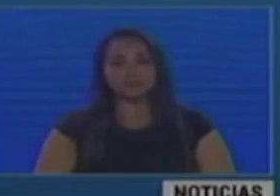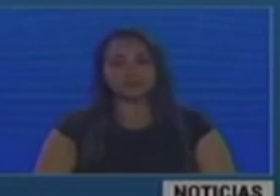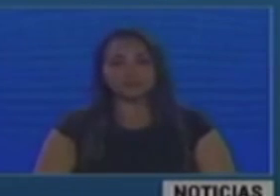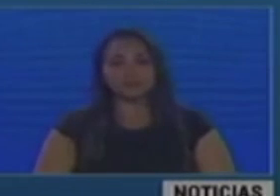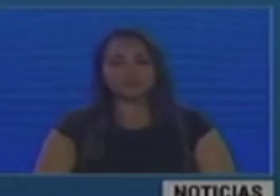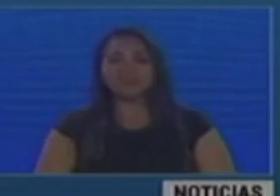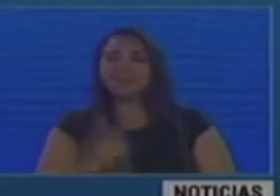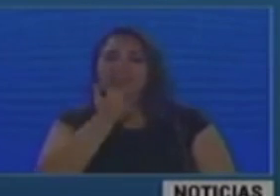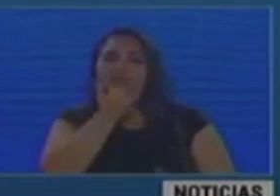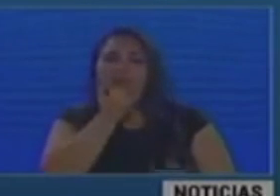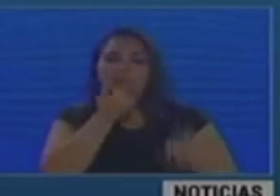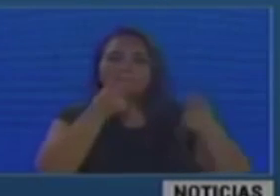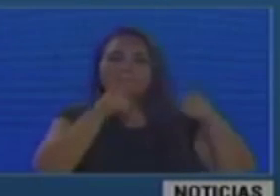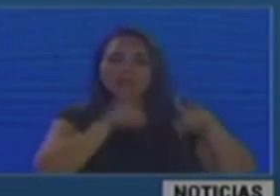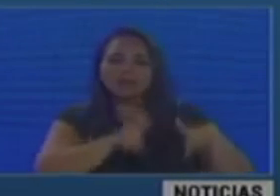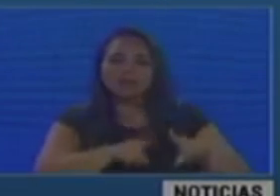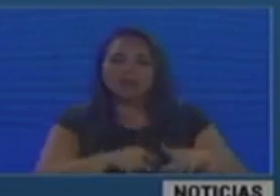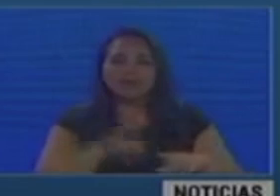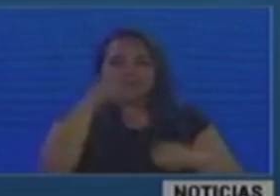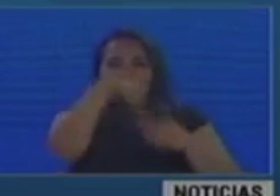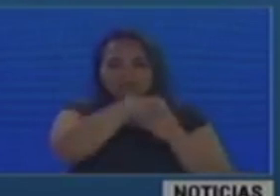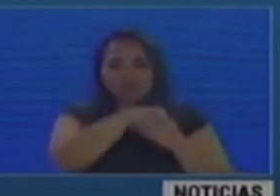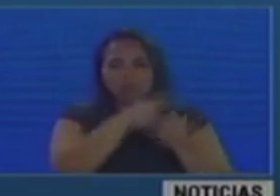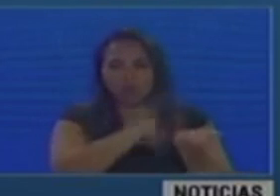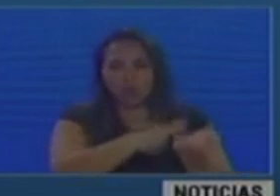a lo que sucede en una de estas instalaciones.